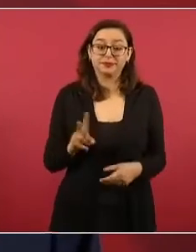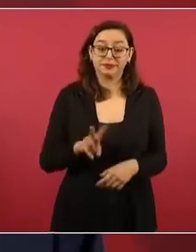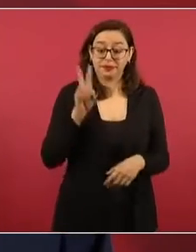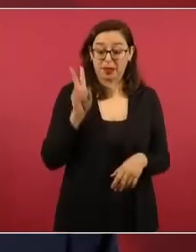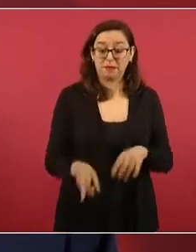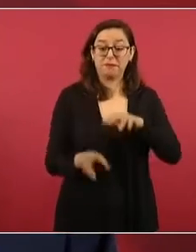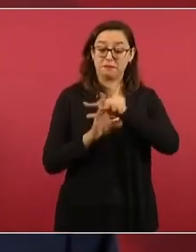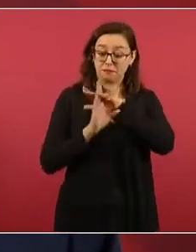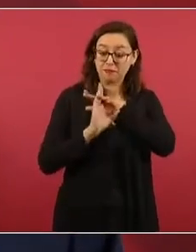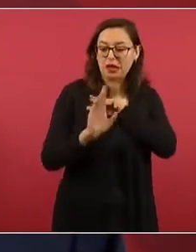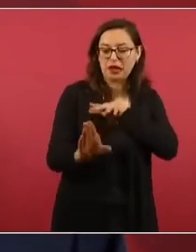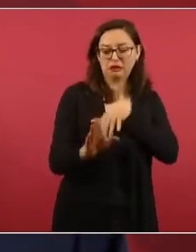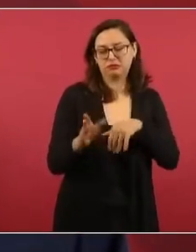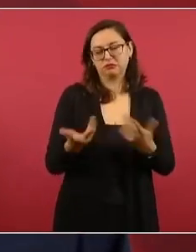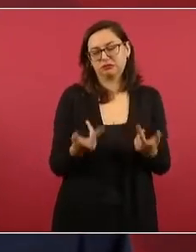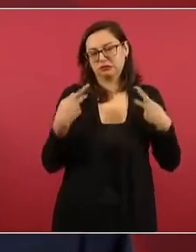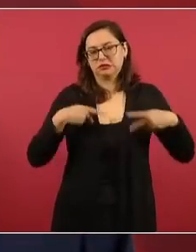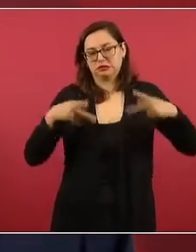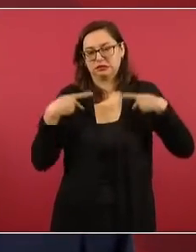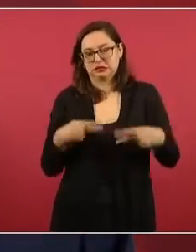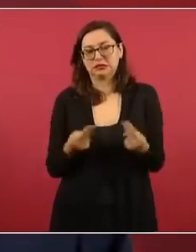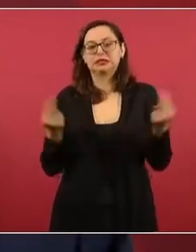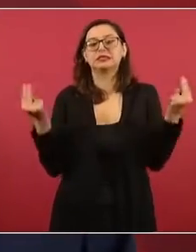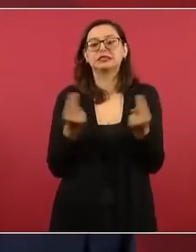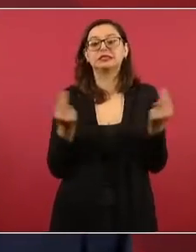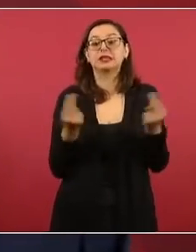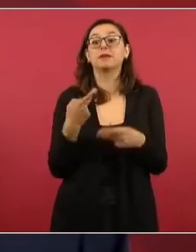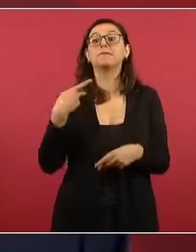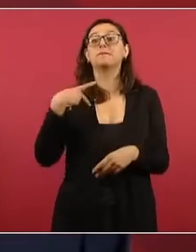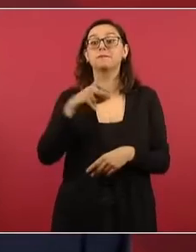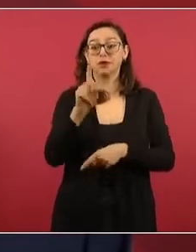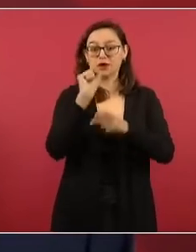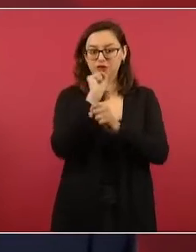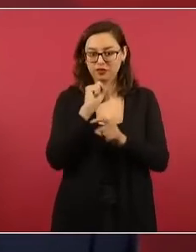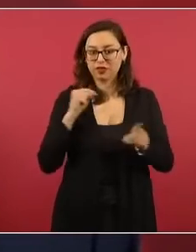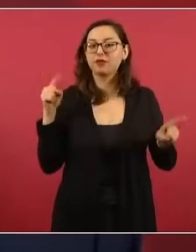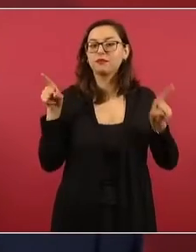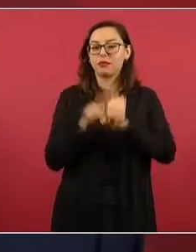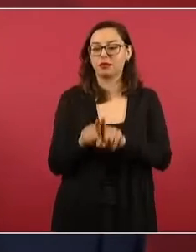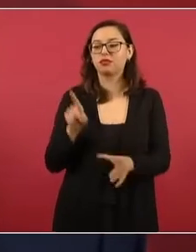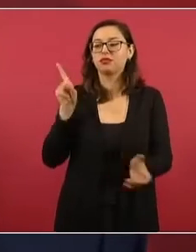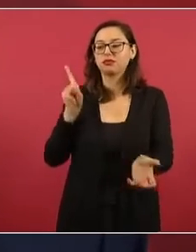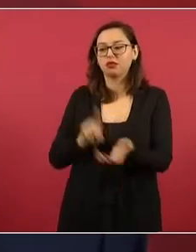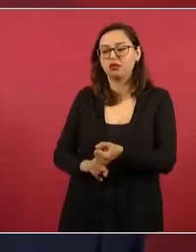pero también se promueven